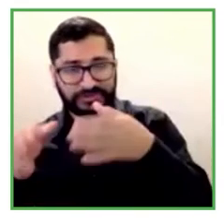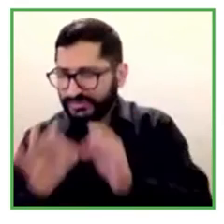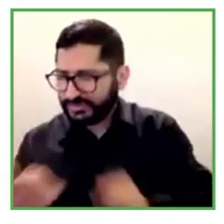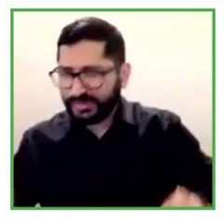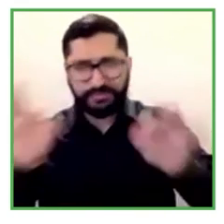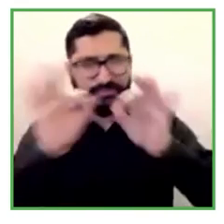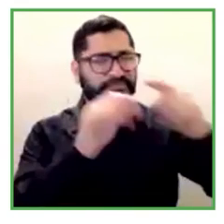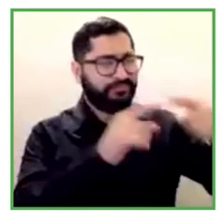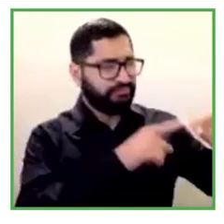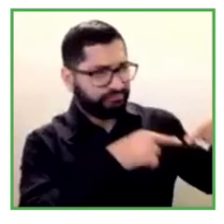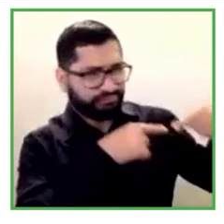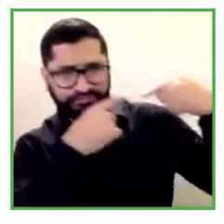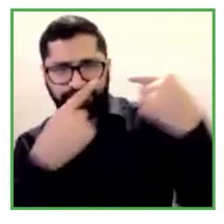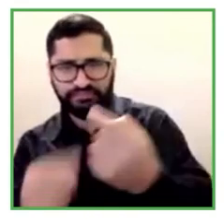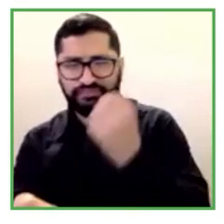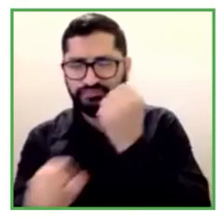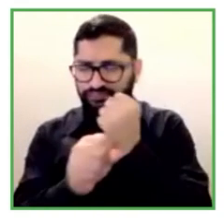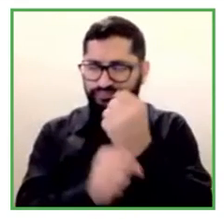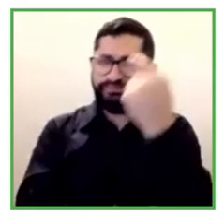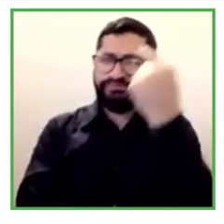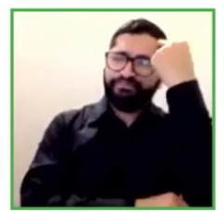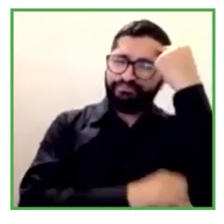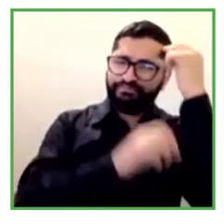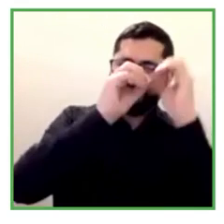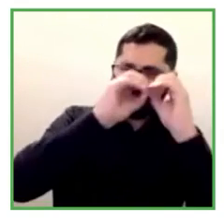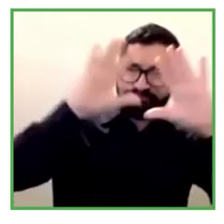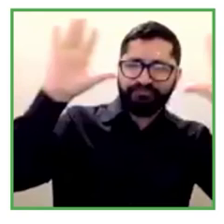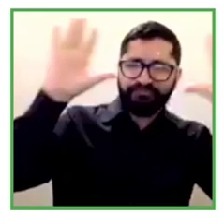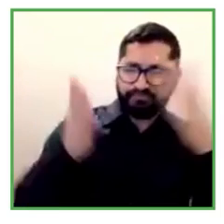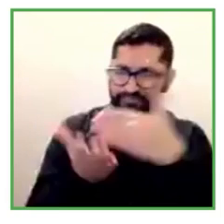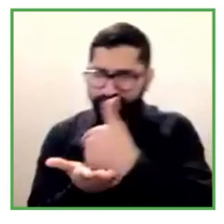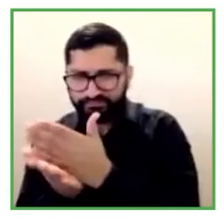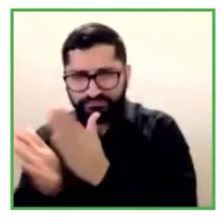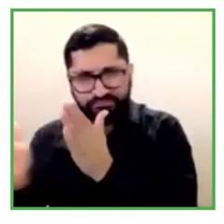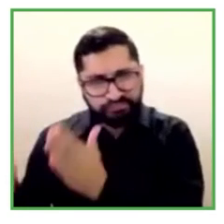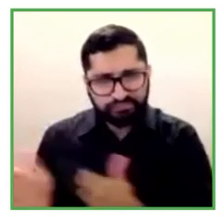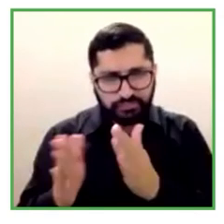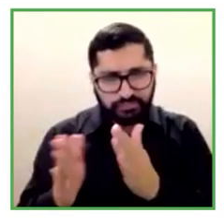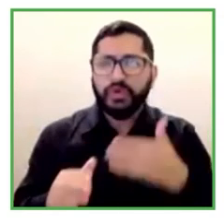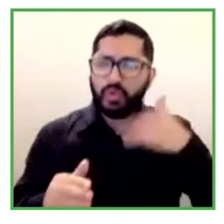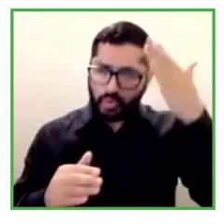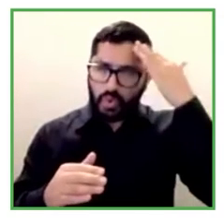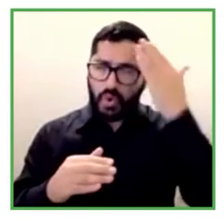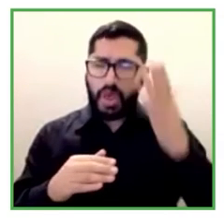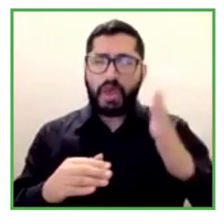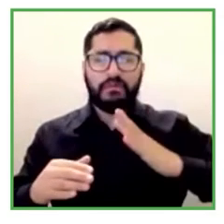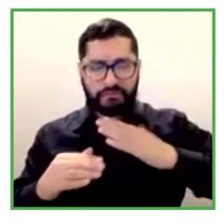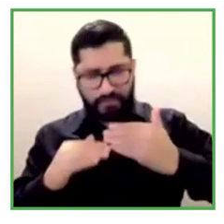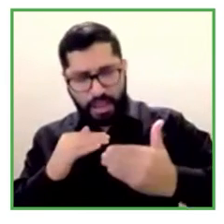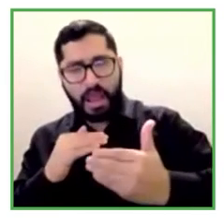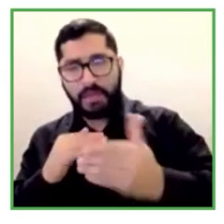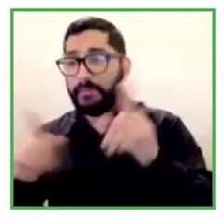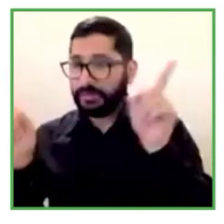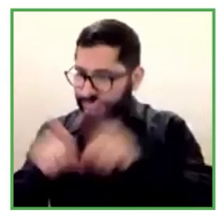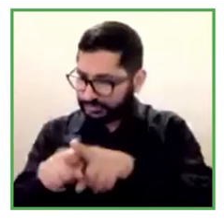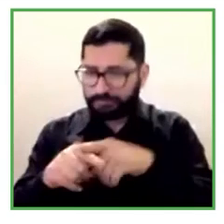trabajando en ello, es un camino que nos queda por recorrer, estamos en eso. Y a través de nuestra casa matriz también